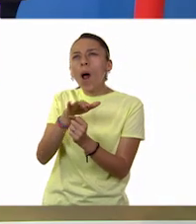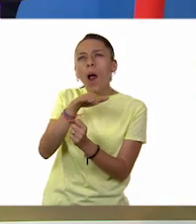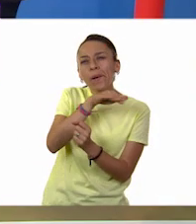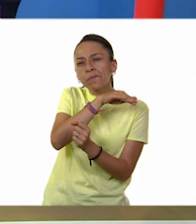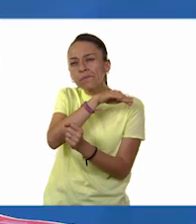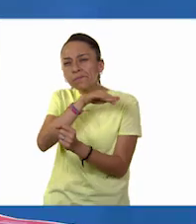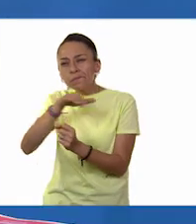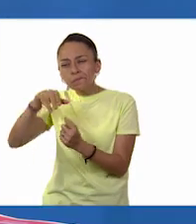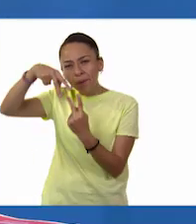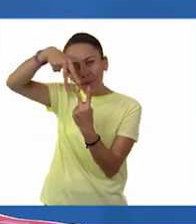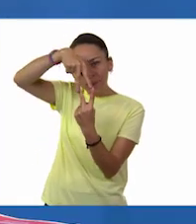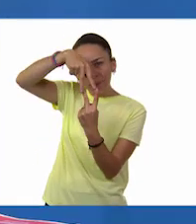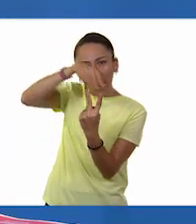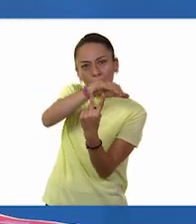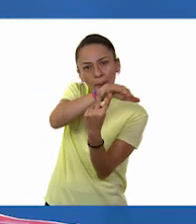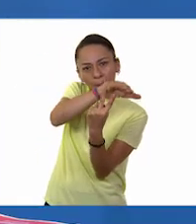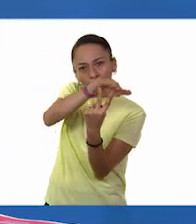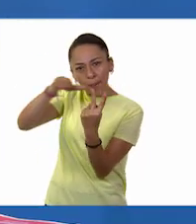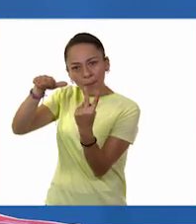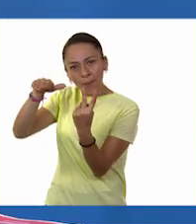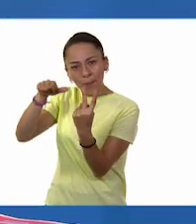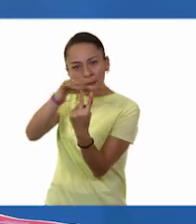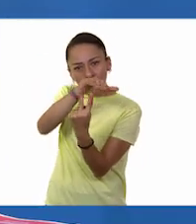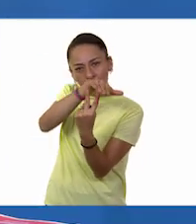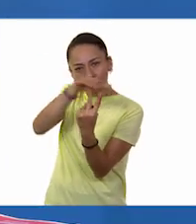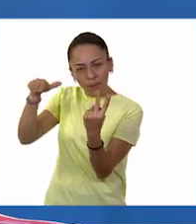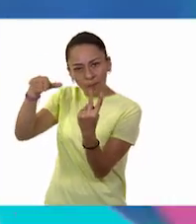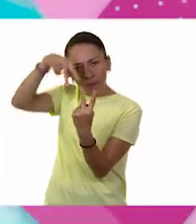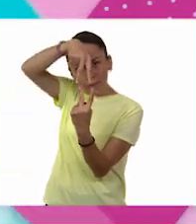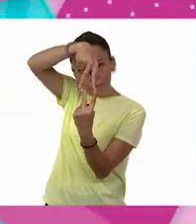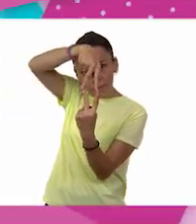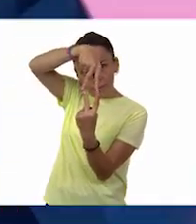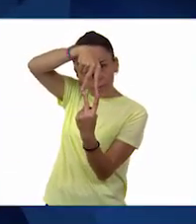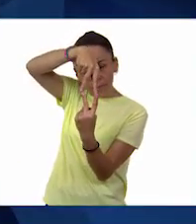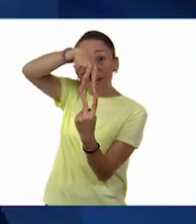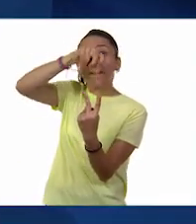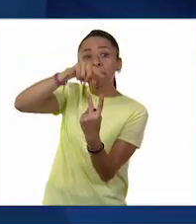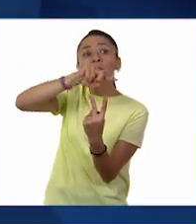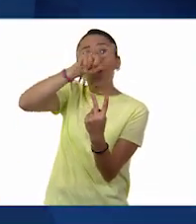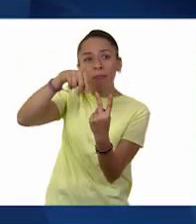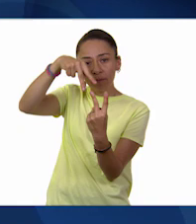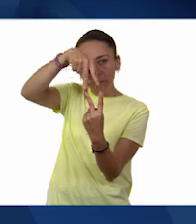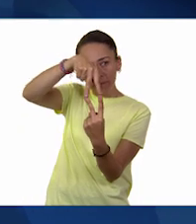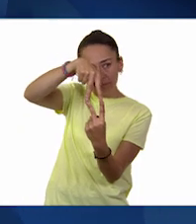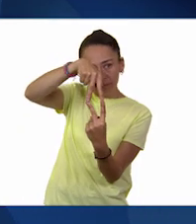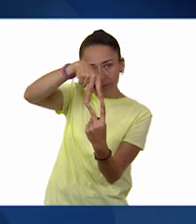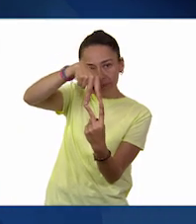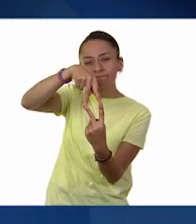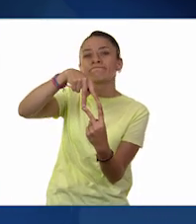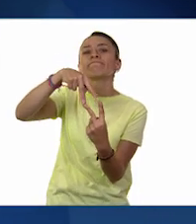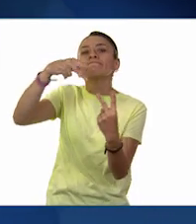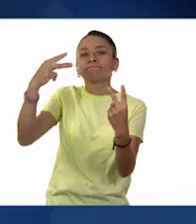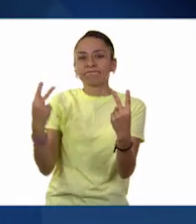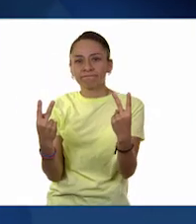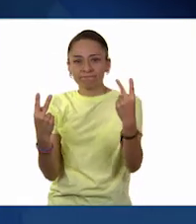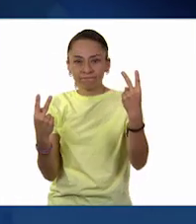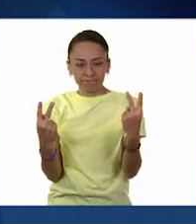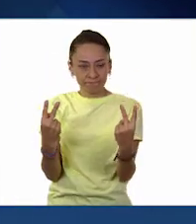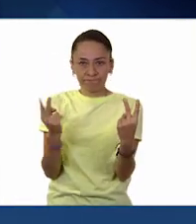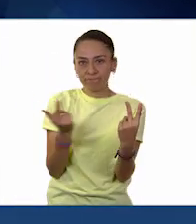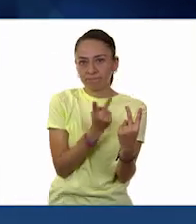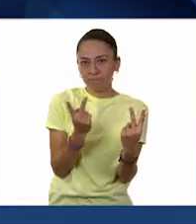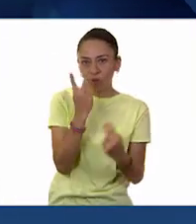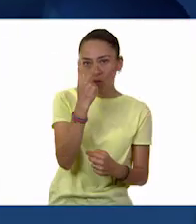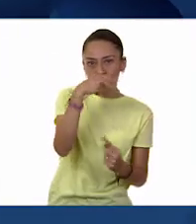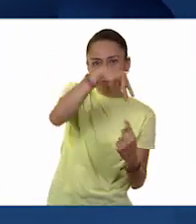se obtuvieron dos triángulos que forman la figura 2. Los dos triángulos que se unieron por uno de sus vértices